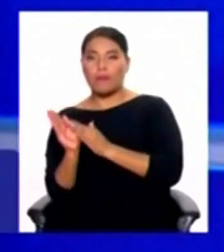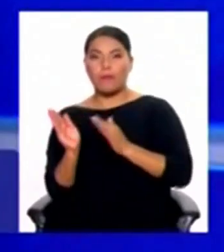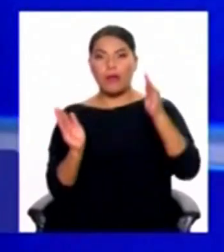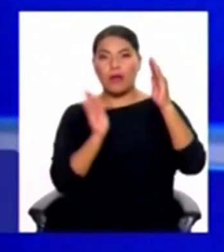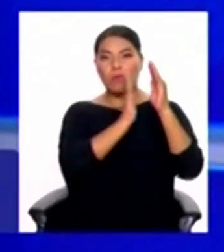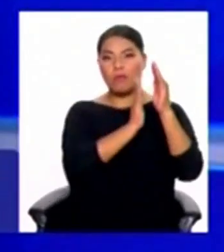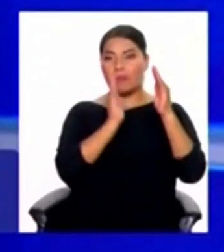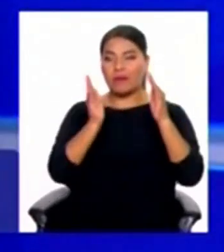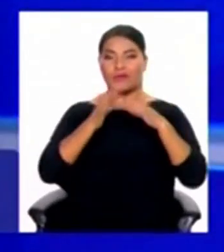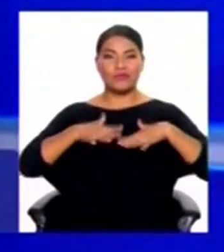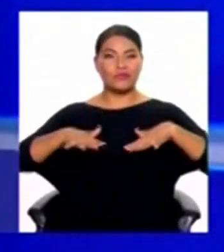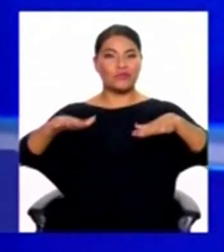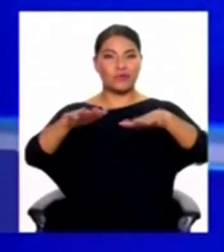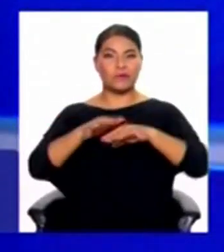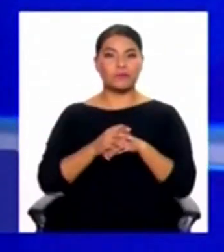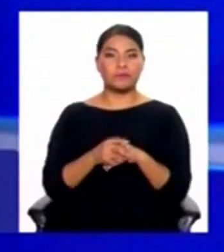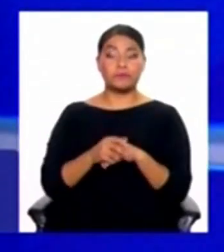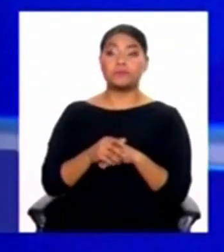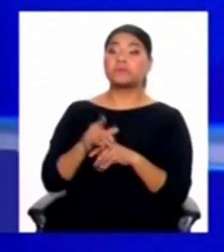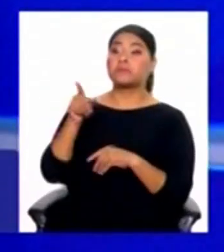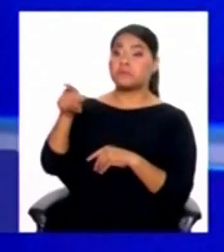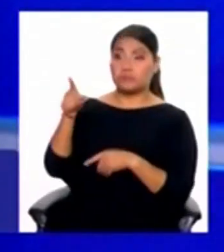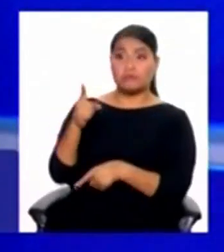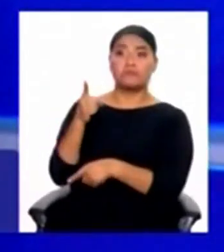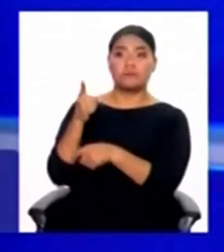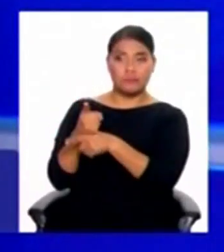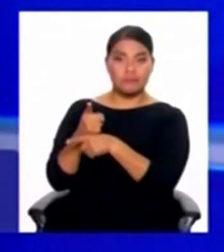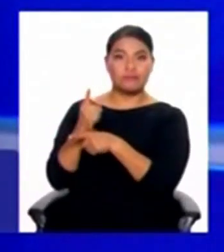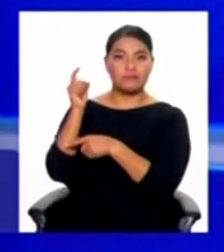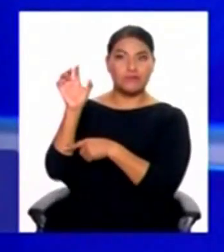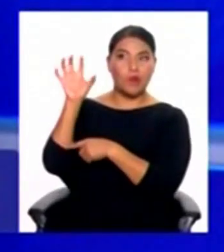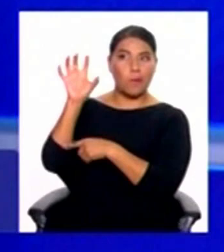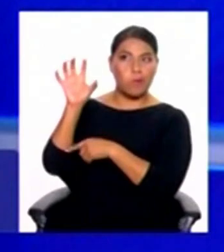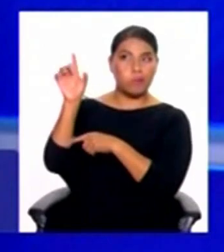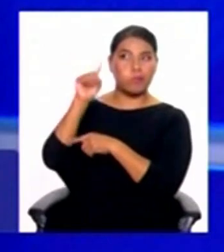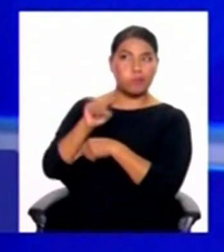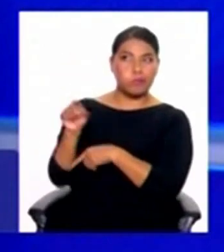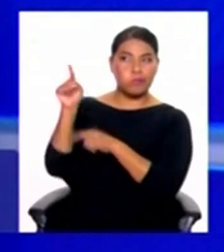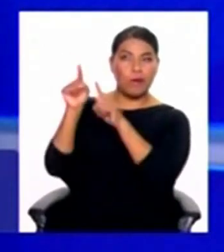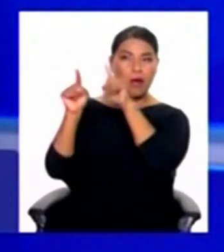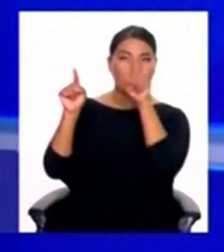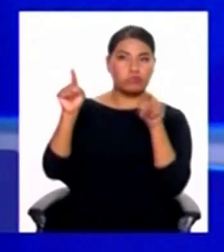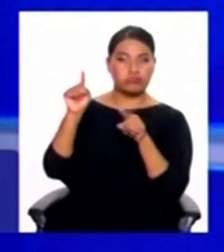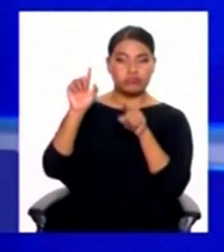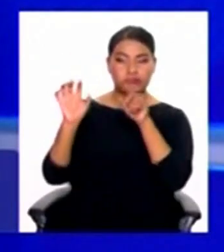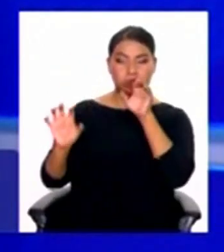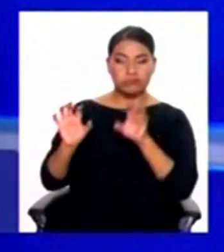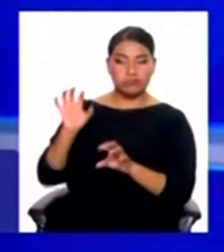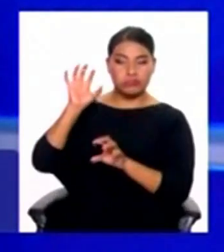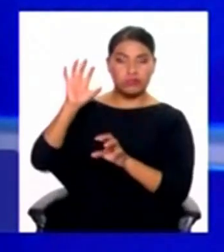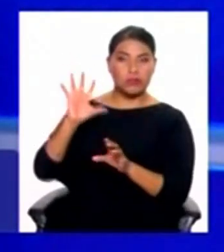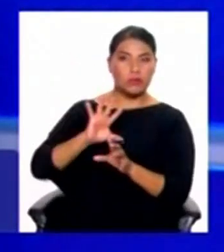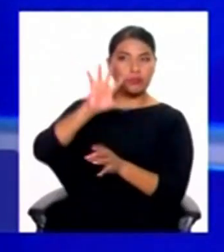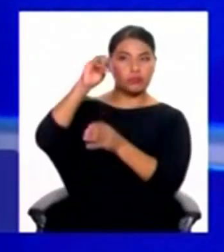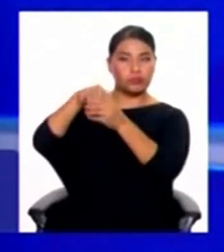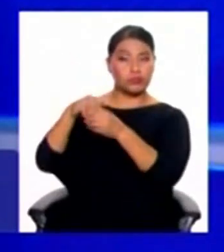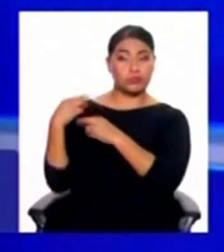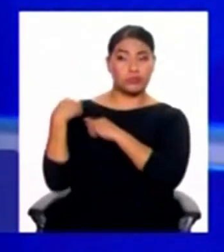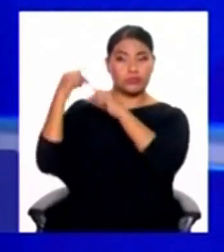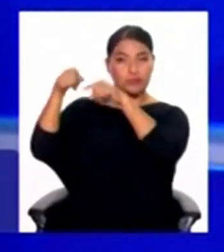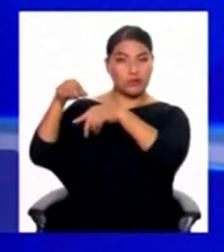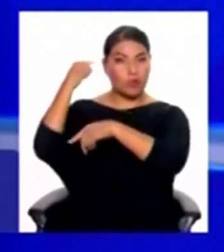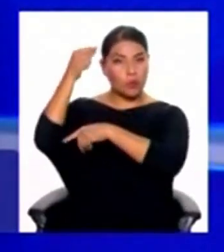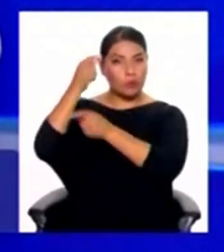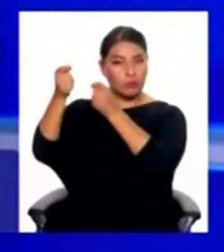mirada muy bastante acertada y didáctica de cómo entender el territorio. Pero además suceden otras cosas, porque en